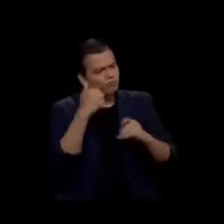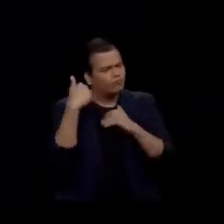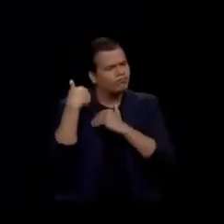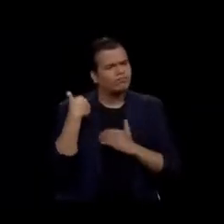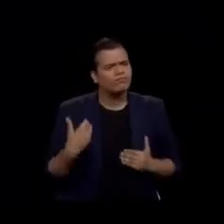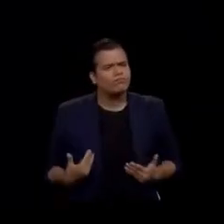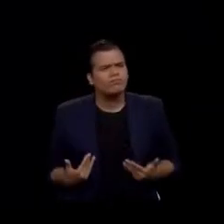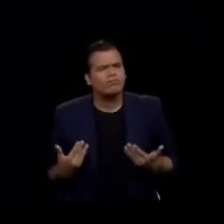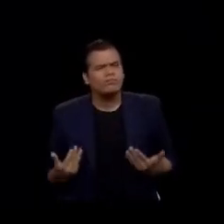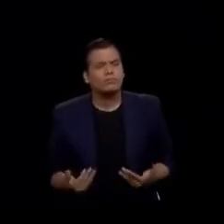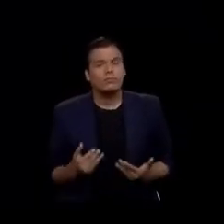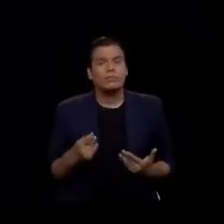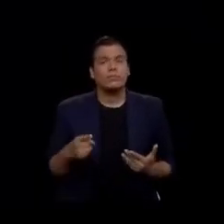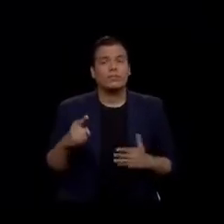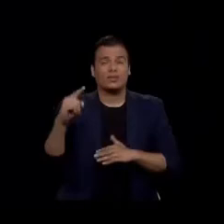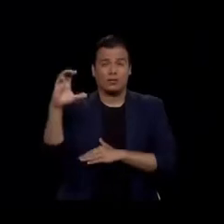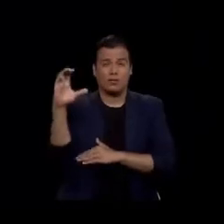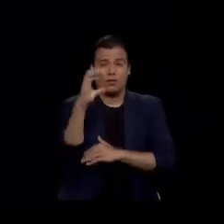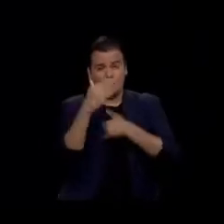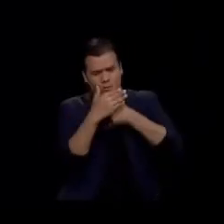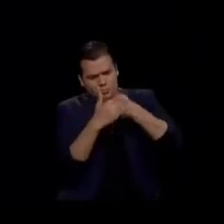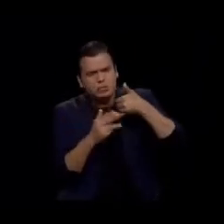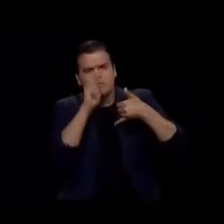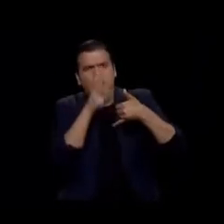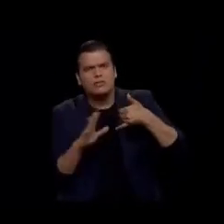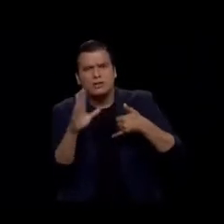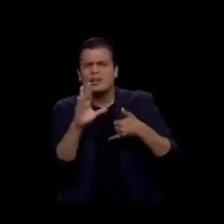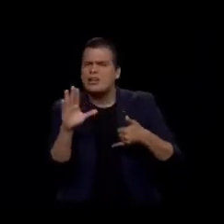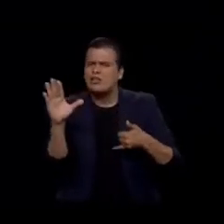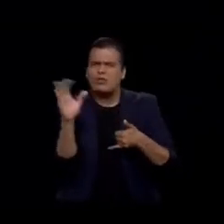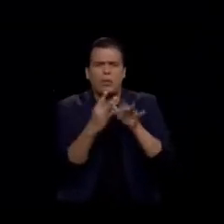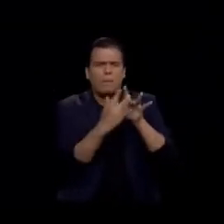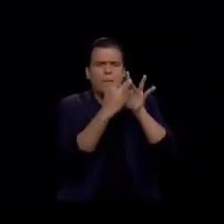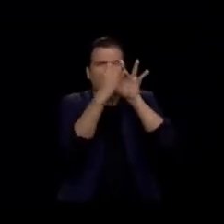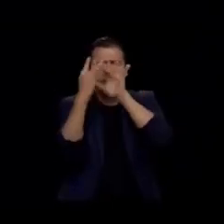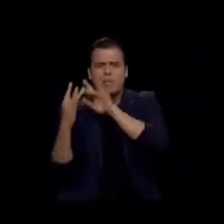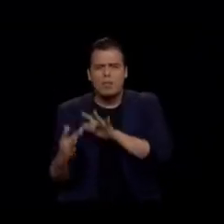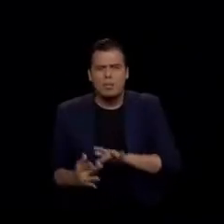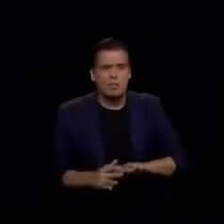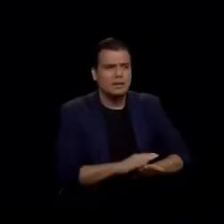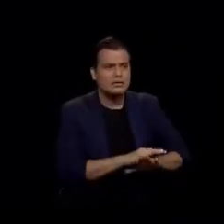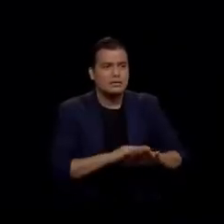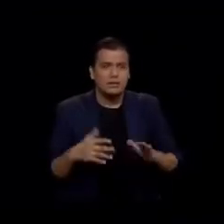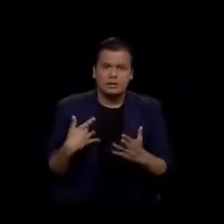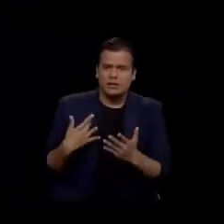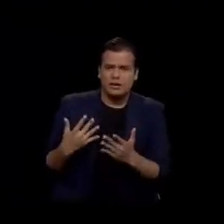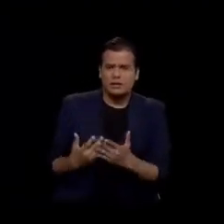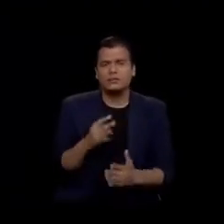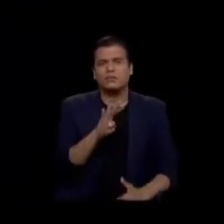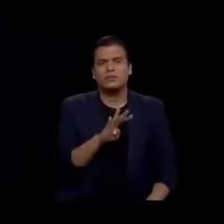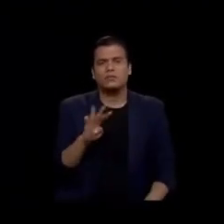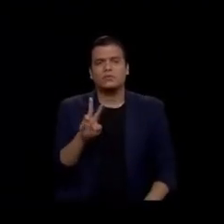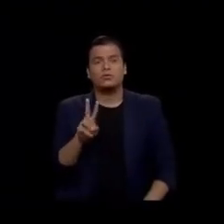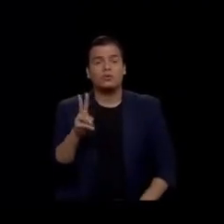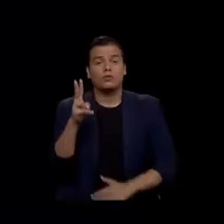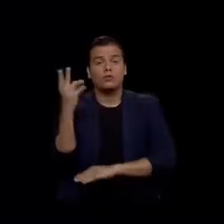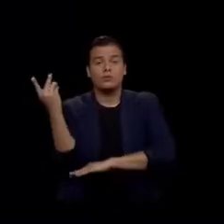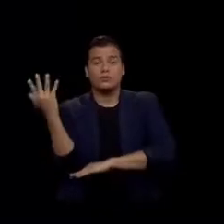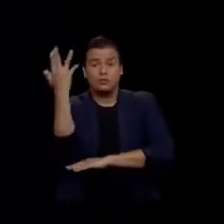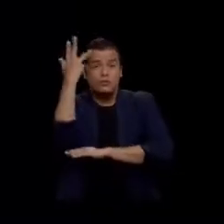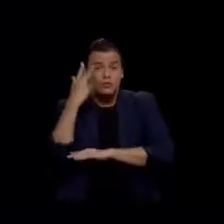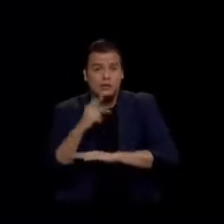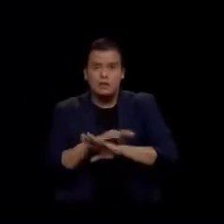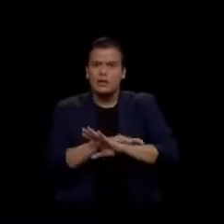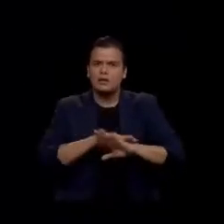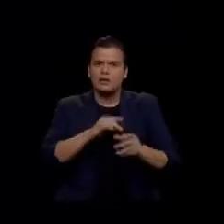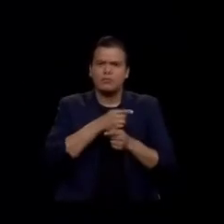tarea es conectar a los colombianos y conectarlos bien. Y en estos 442 días, eso es lo que hemos estado haciendo.